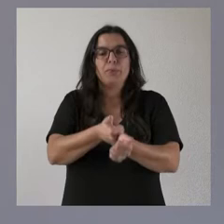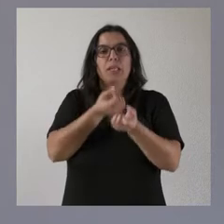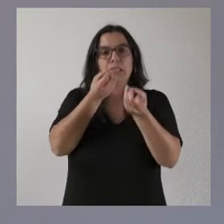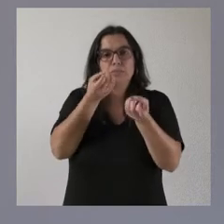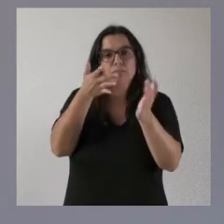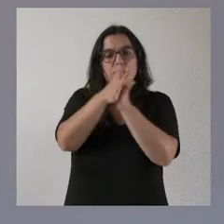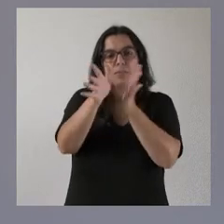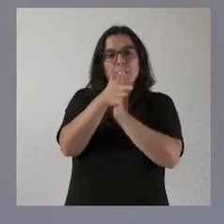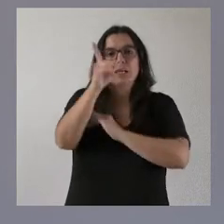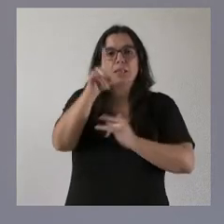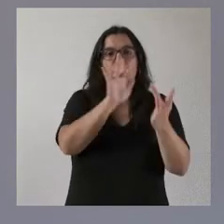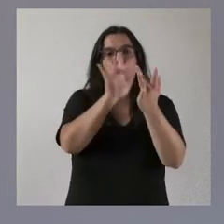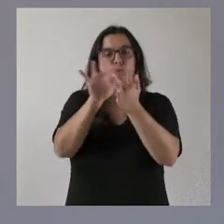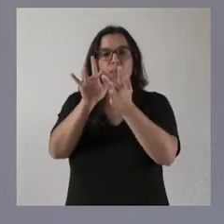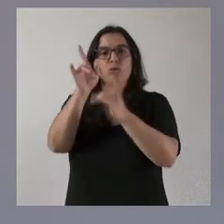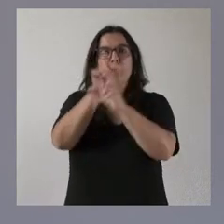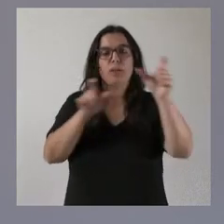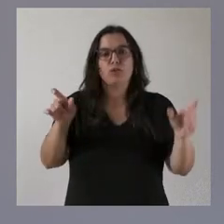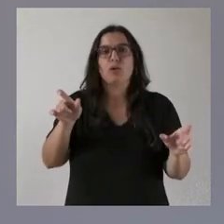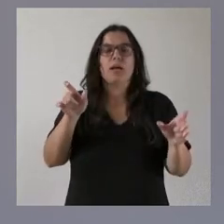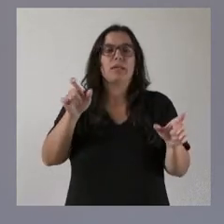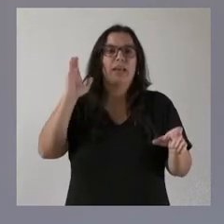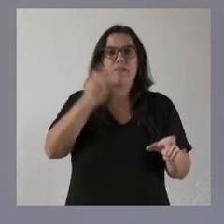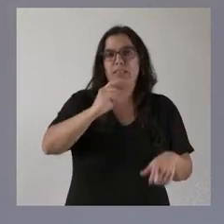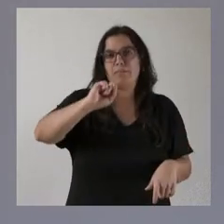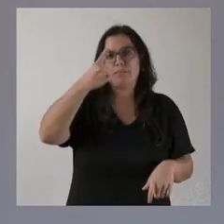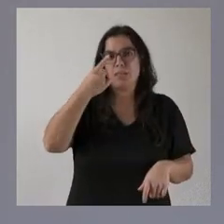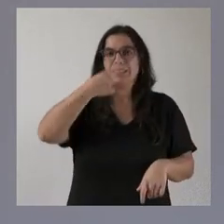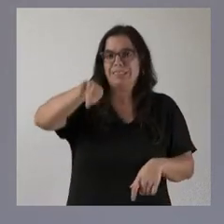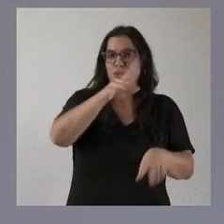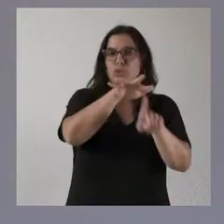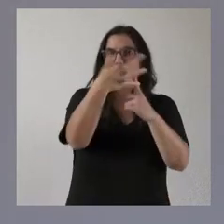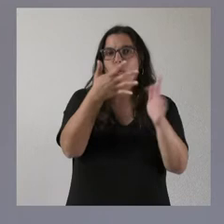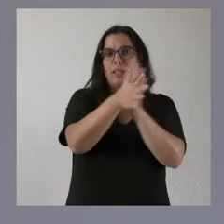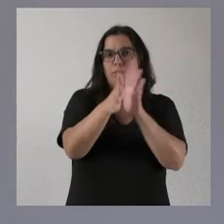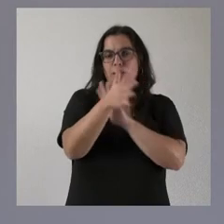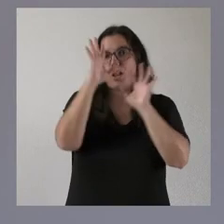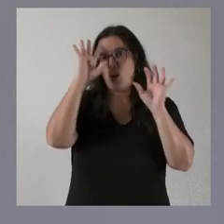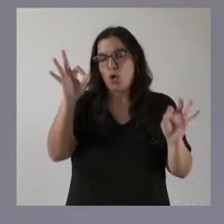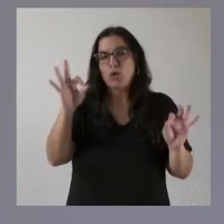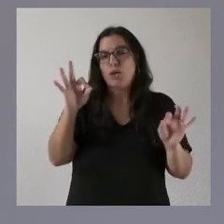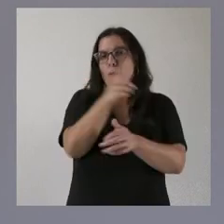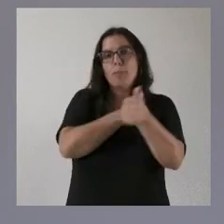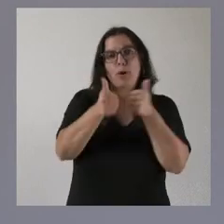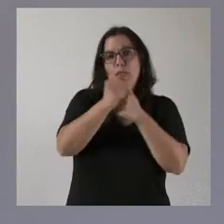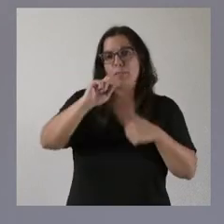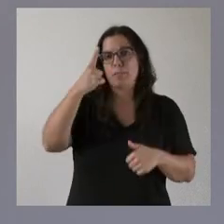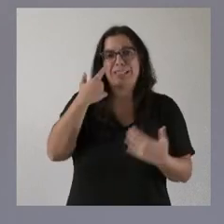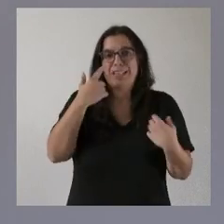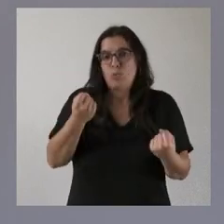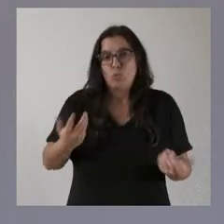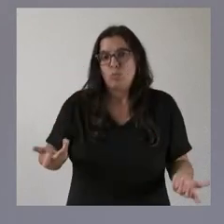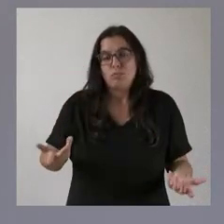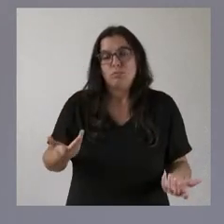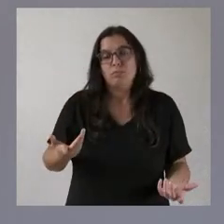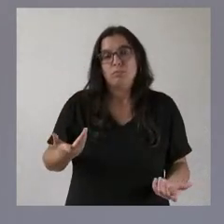y los ganaderos más afectados para explicarles la situación que lógicamente otorga como principal prioridad a la salud y